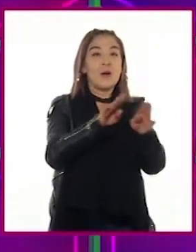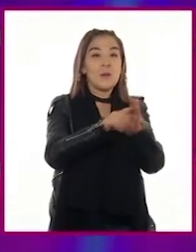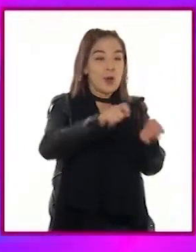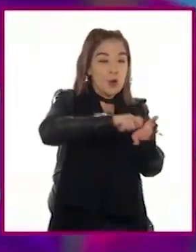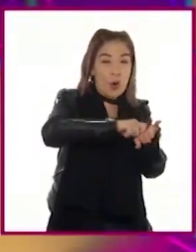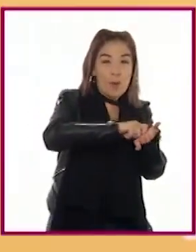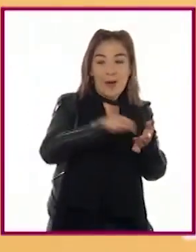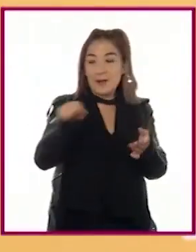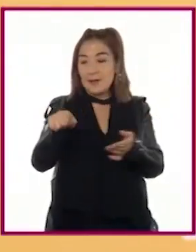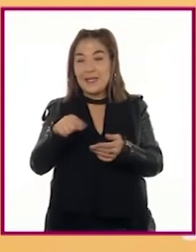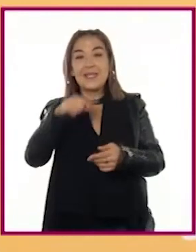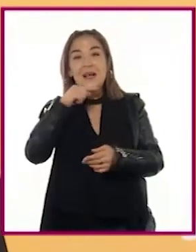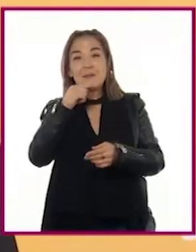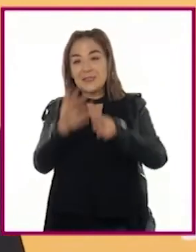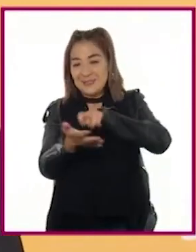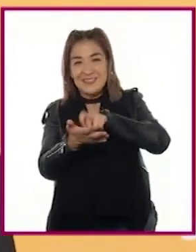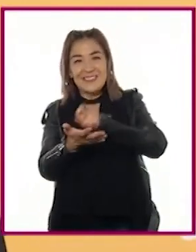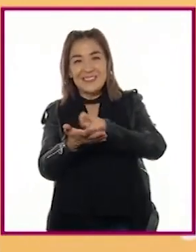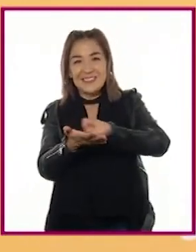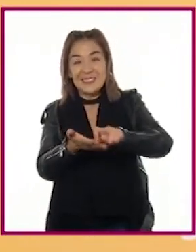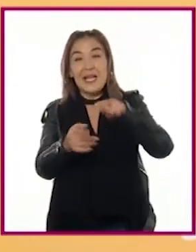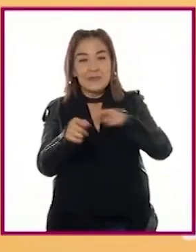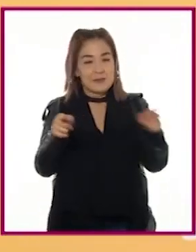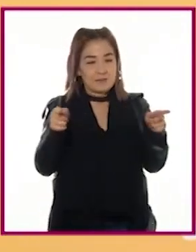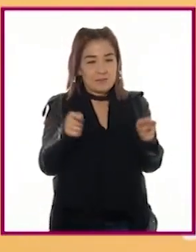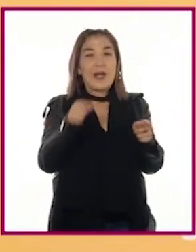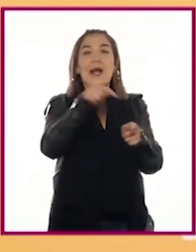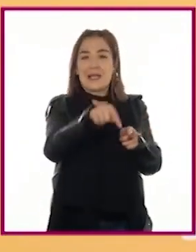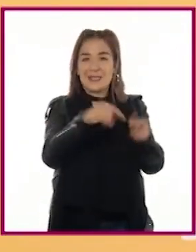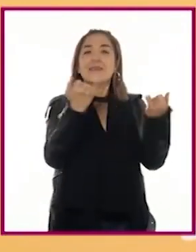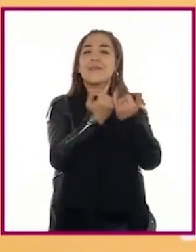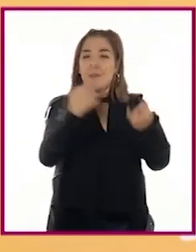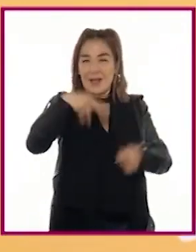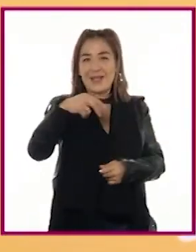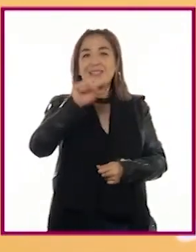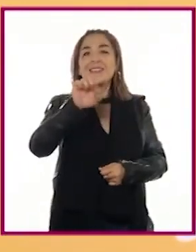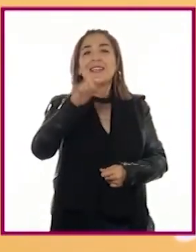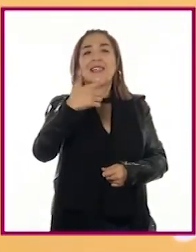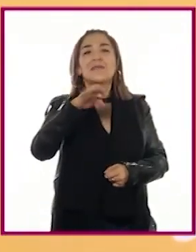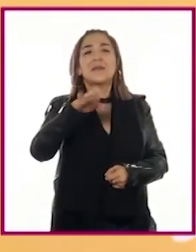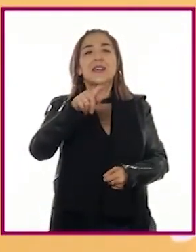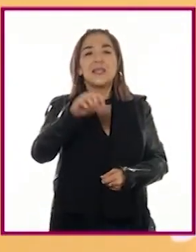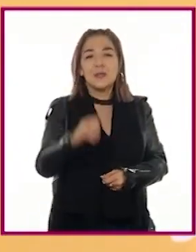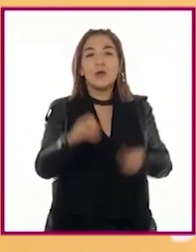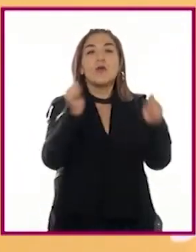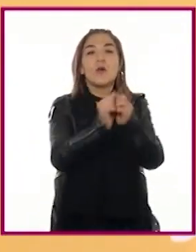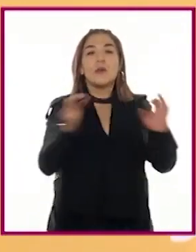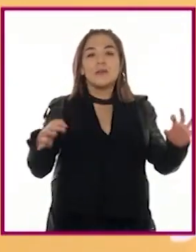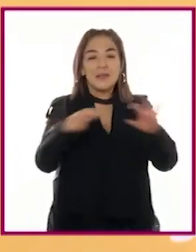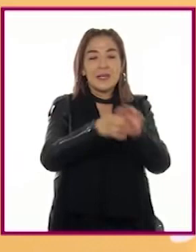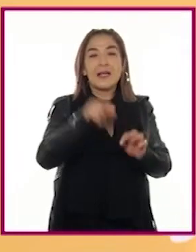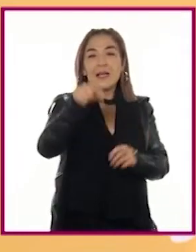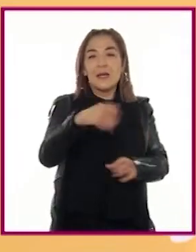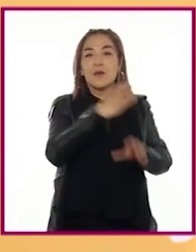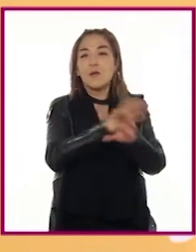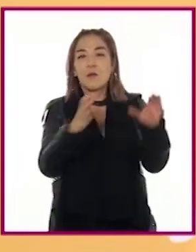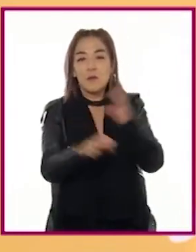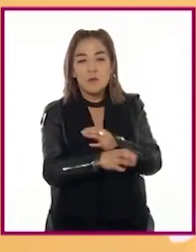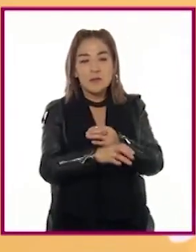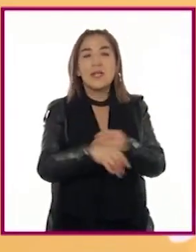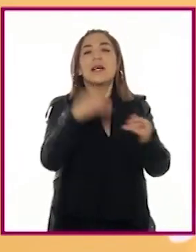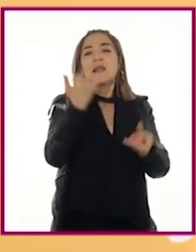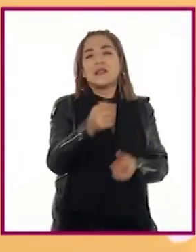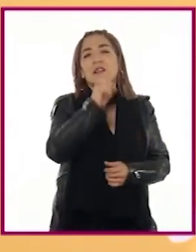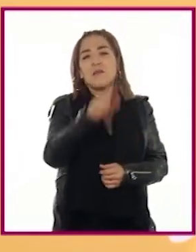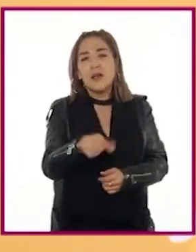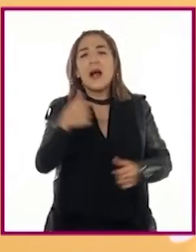goma. La intención es motivar los procesos reflexivos en los que se asocian conceptos con objetos o